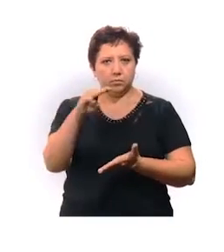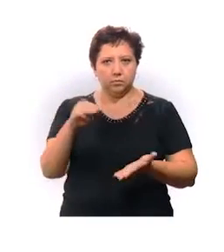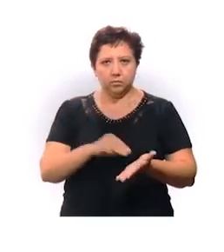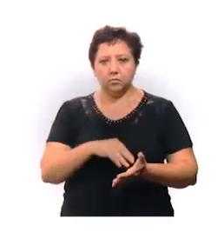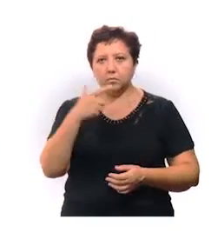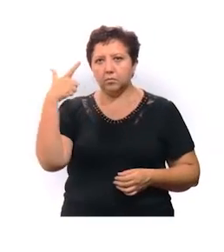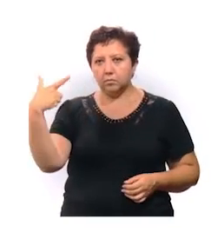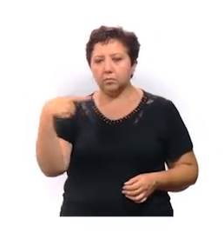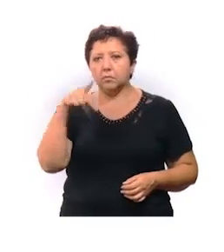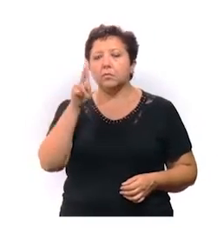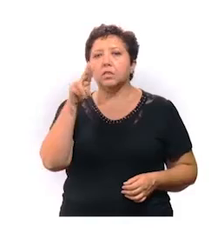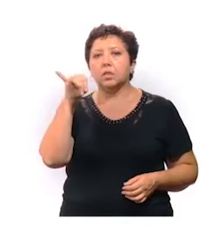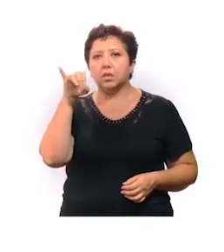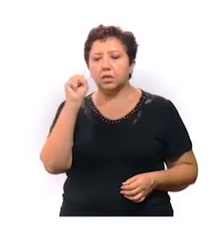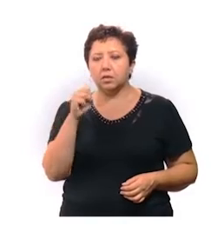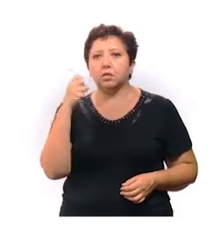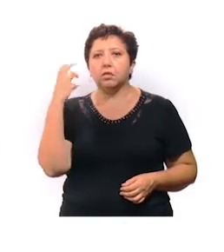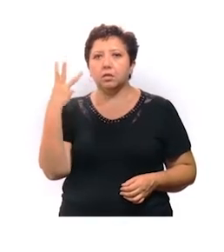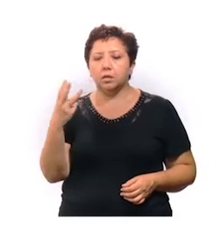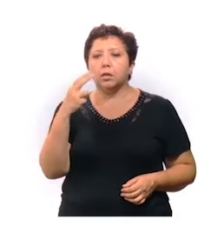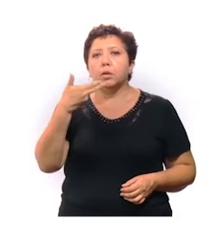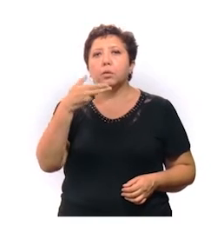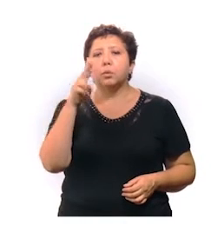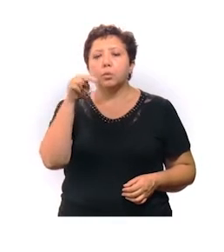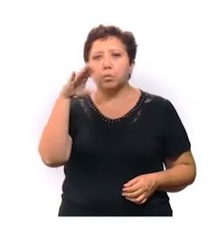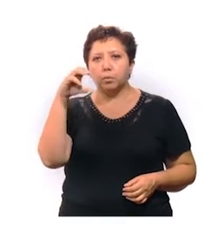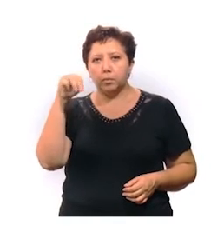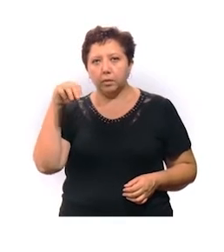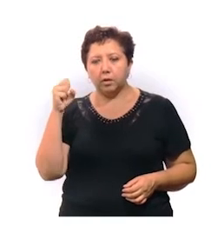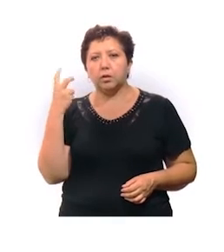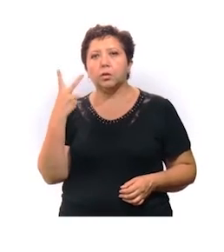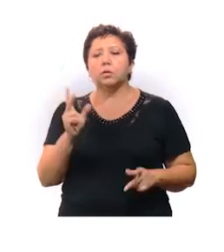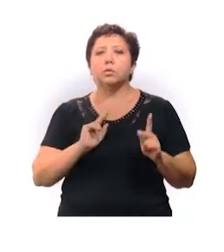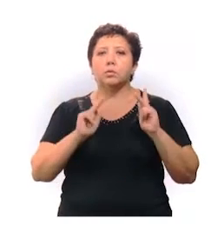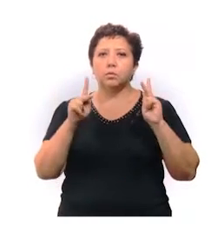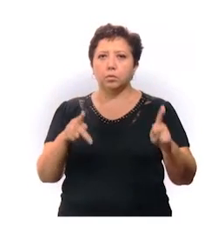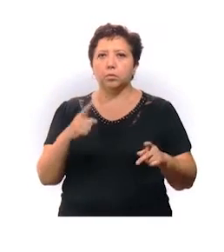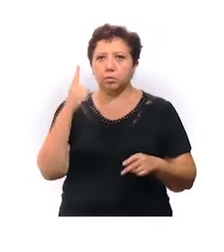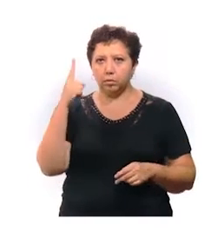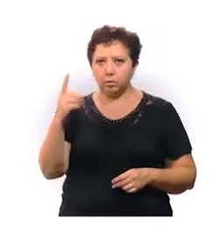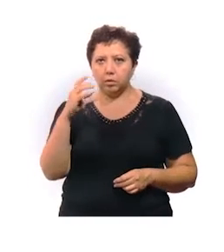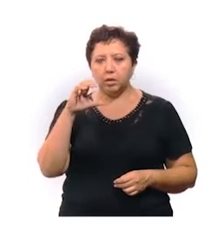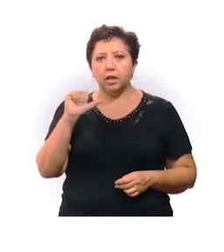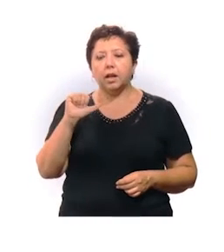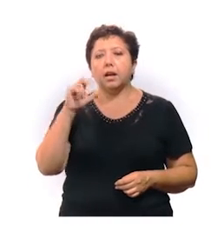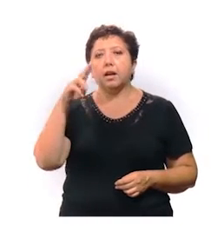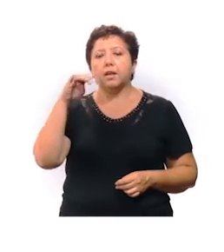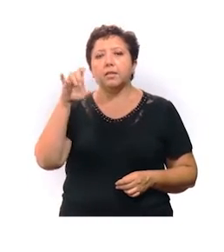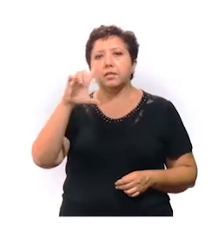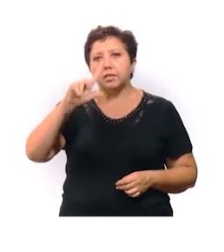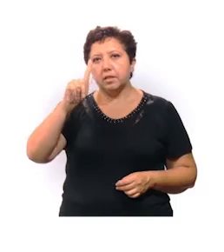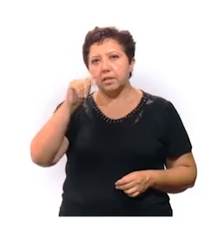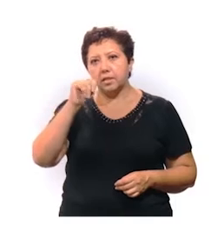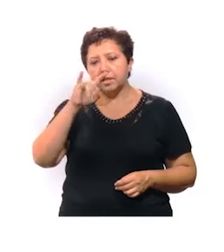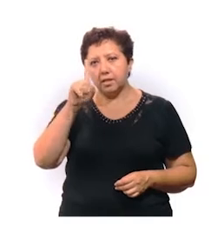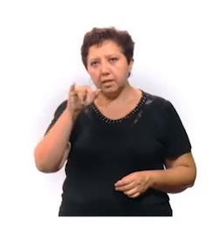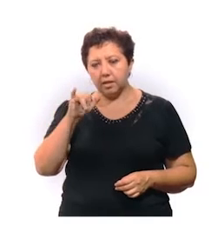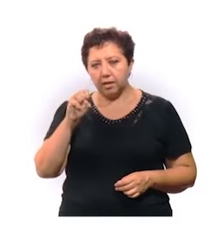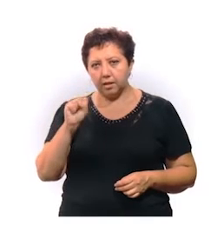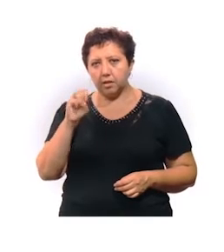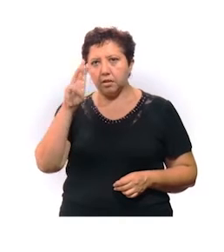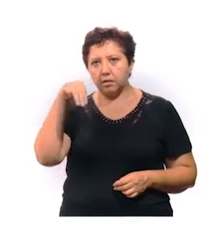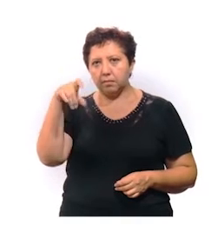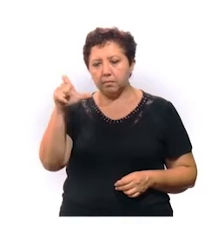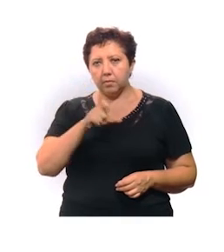Mérida, 7 en Canacín, 3 en Junucmá, 2 en Progreso y 1 en Cacalchen, Citás,